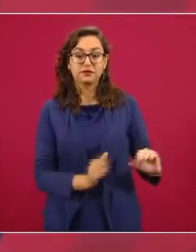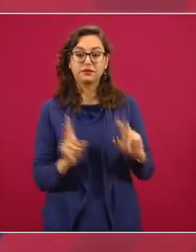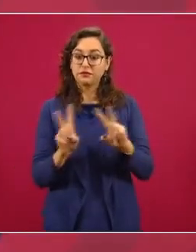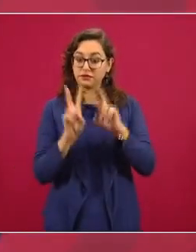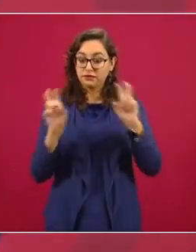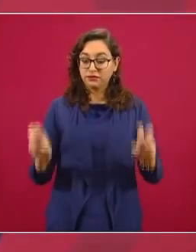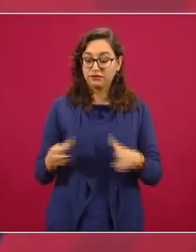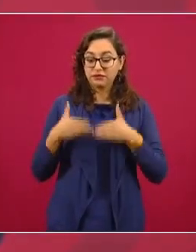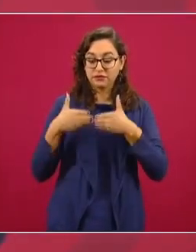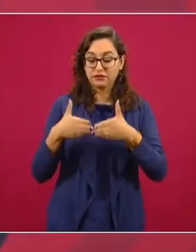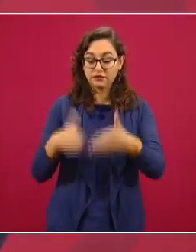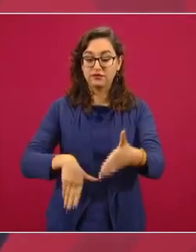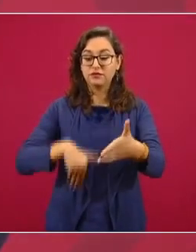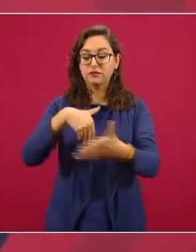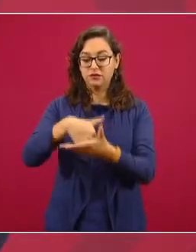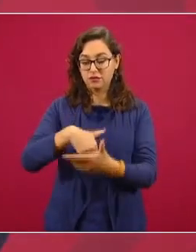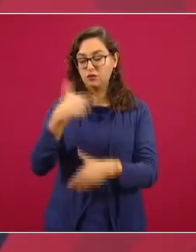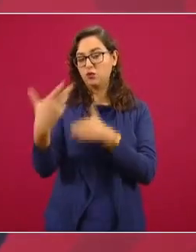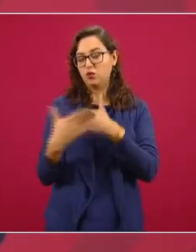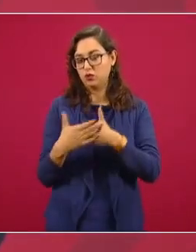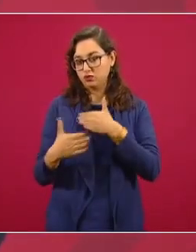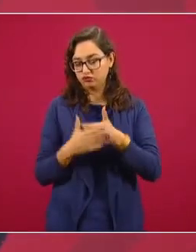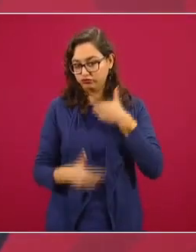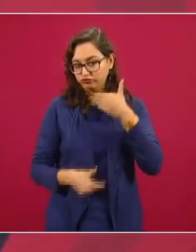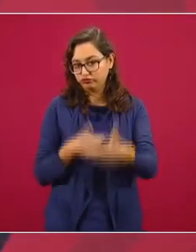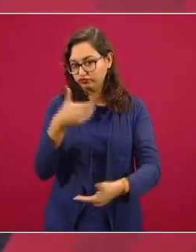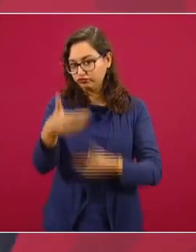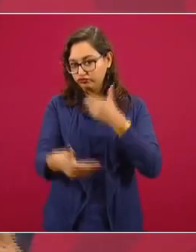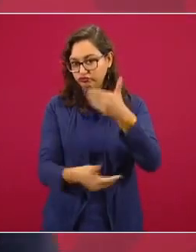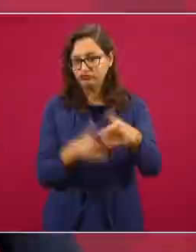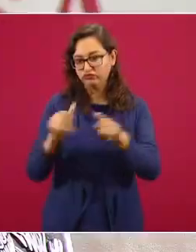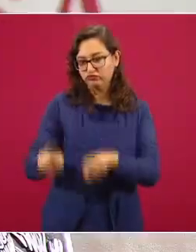esa dirección para